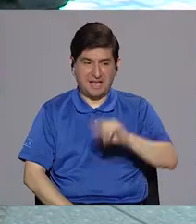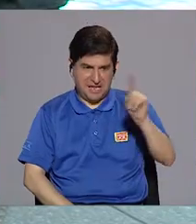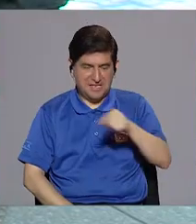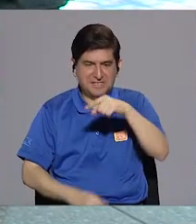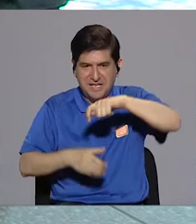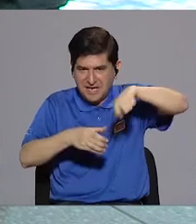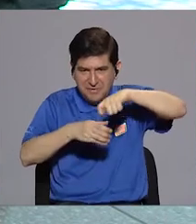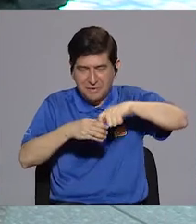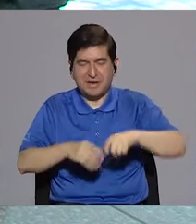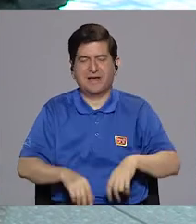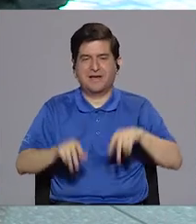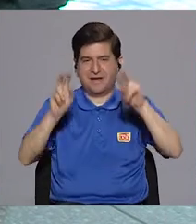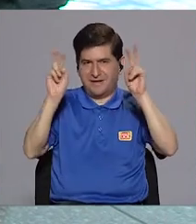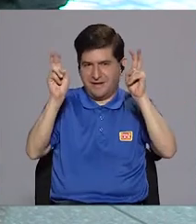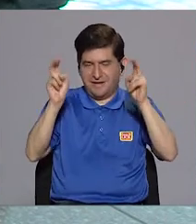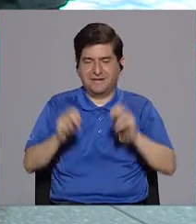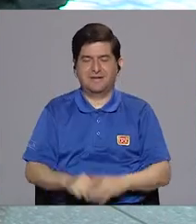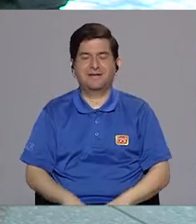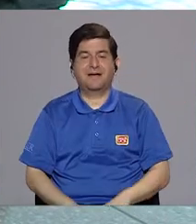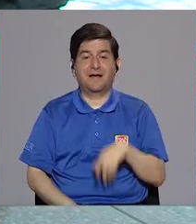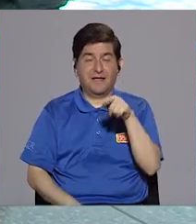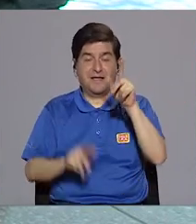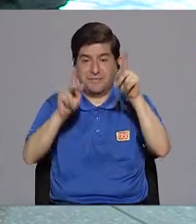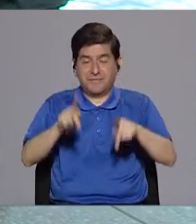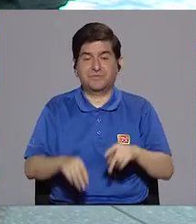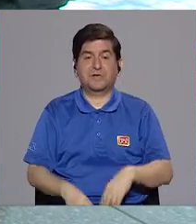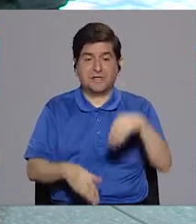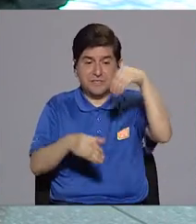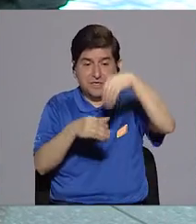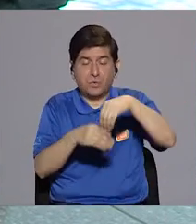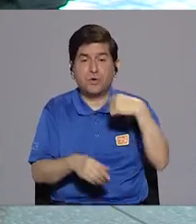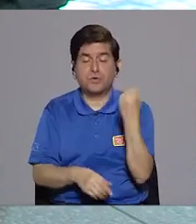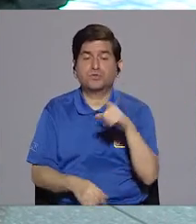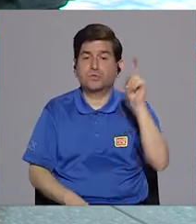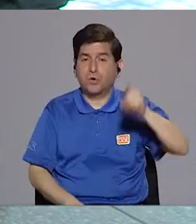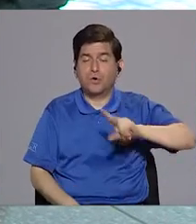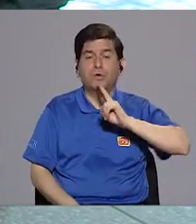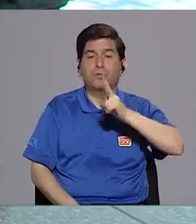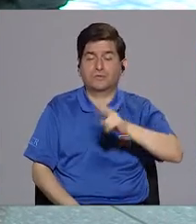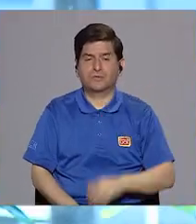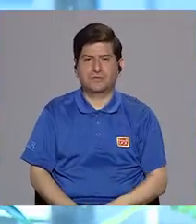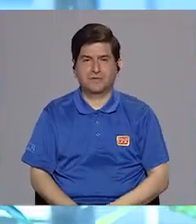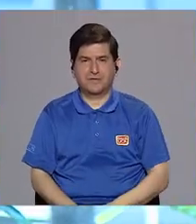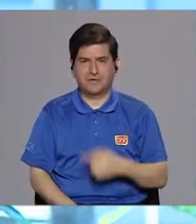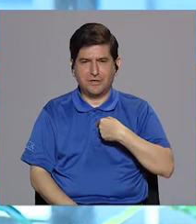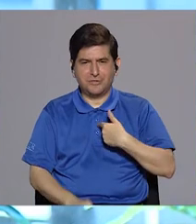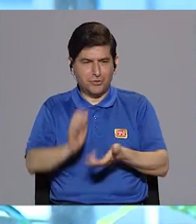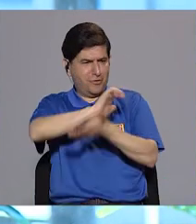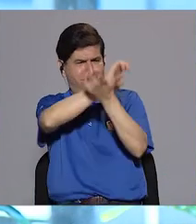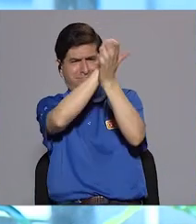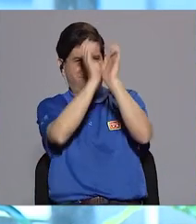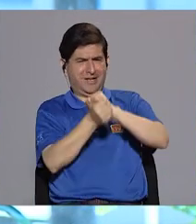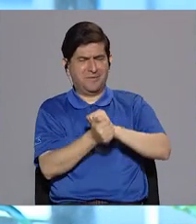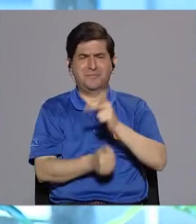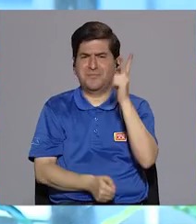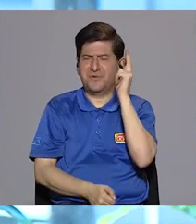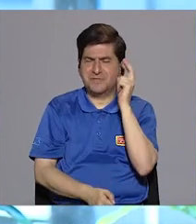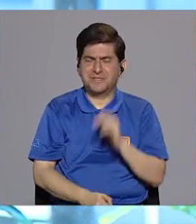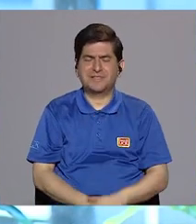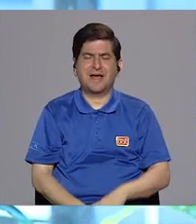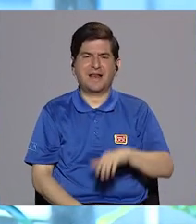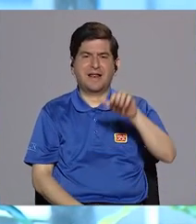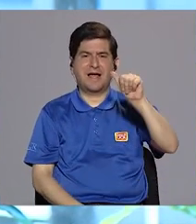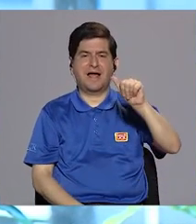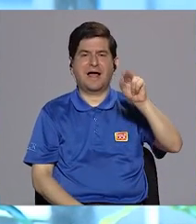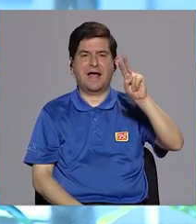Ajá. Desenzucarizar a la gente y de meter en las cosas que son realmente esenciales, ¿no? Vea qué salto voy a dar. Le escuchaba a